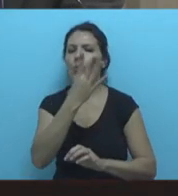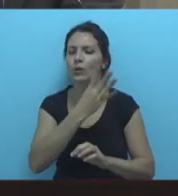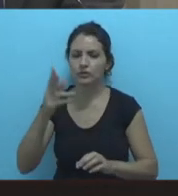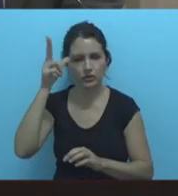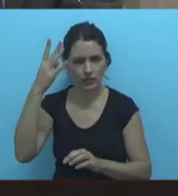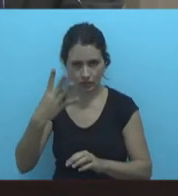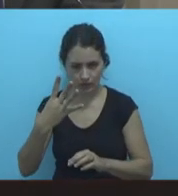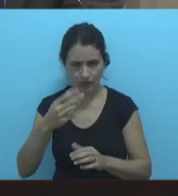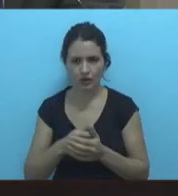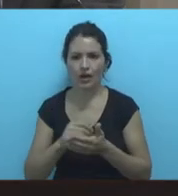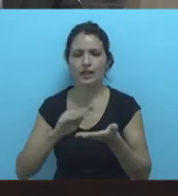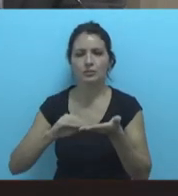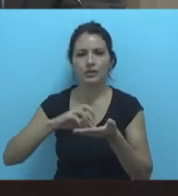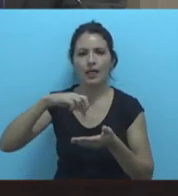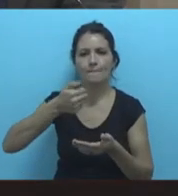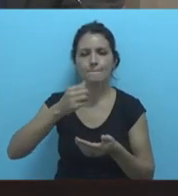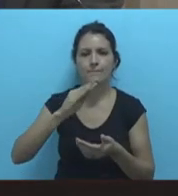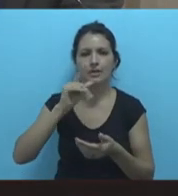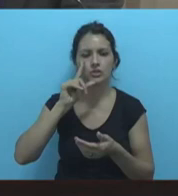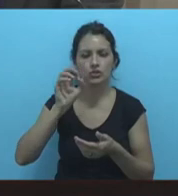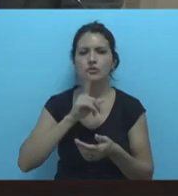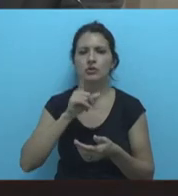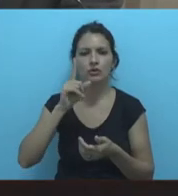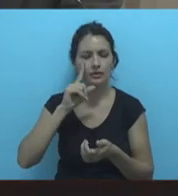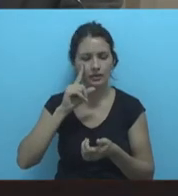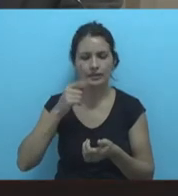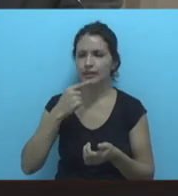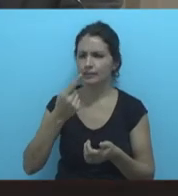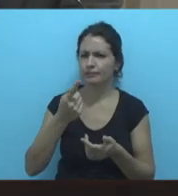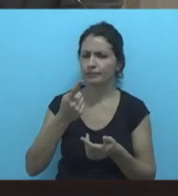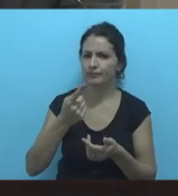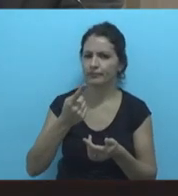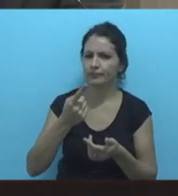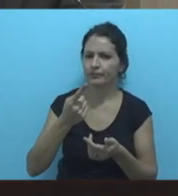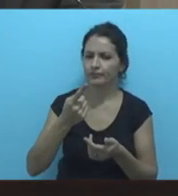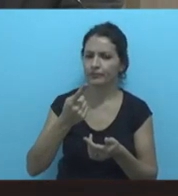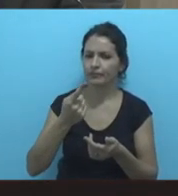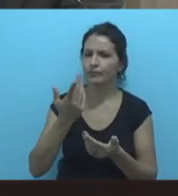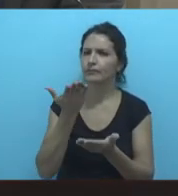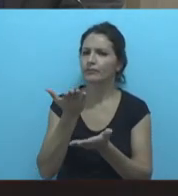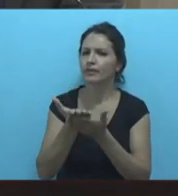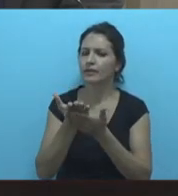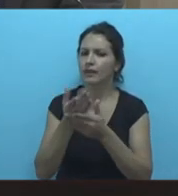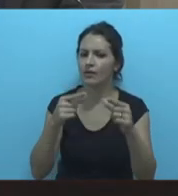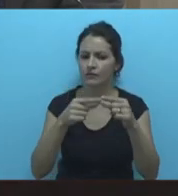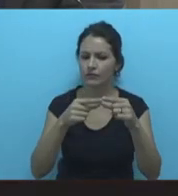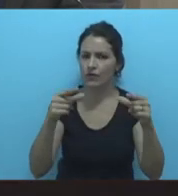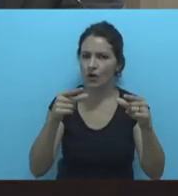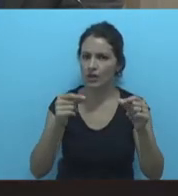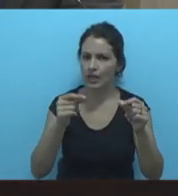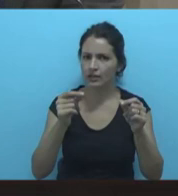42.484, diputada Pacciotti, por el cual se solicita disponga a realizar las gestiones necesarias para incluir dentro del boleto educativo